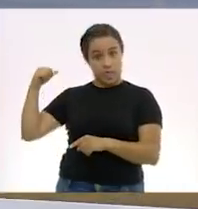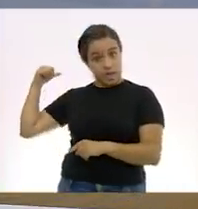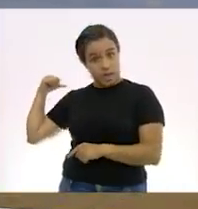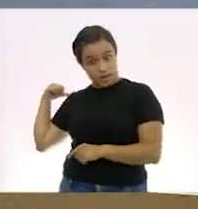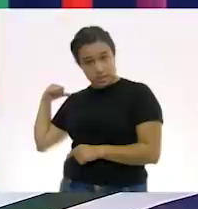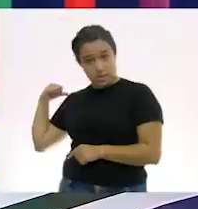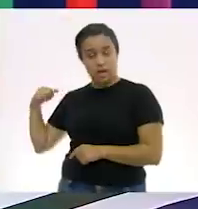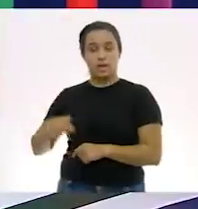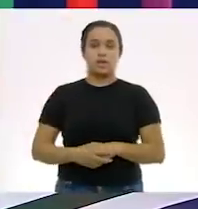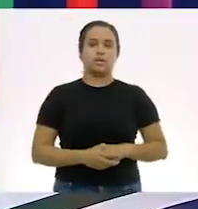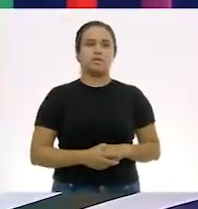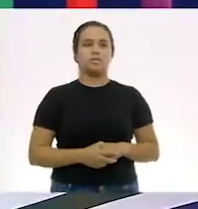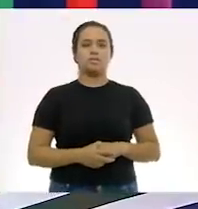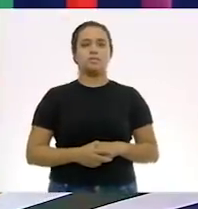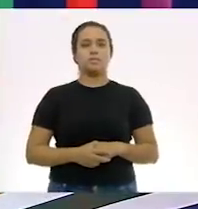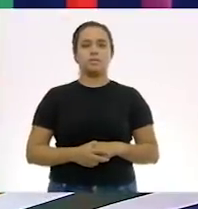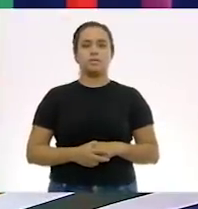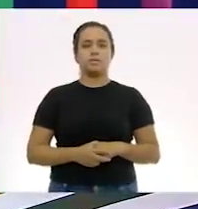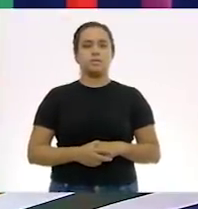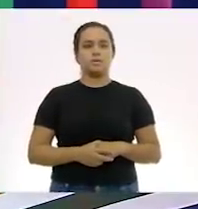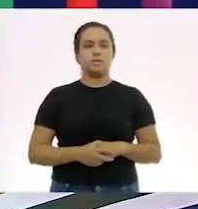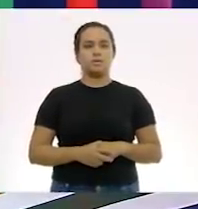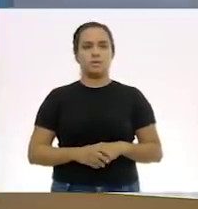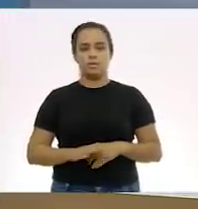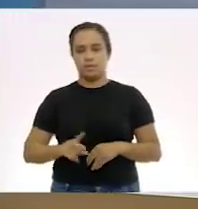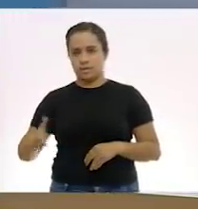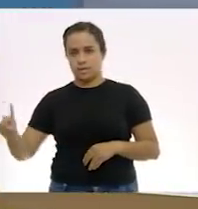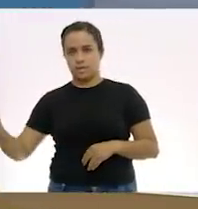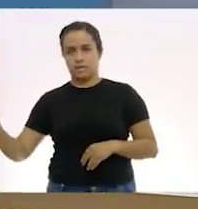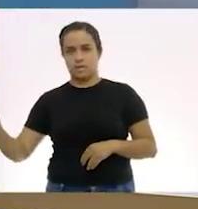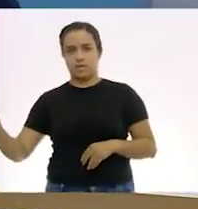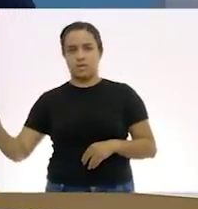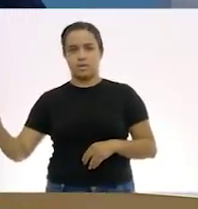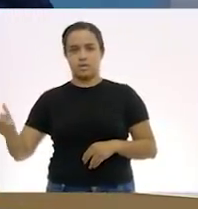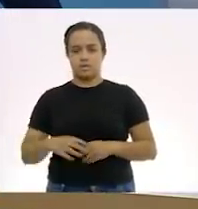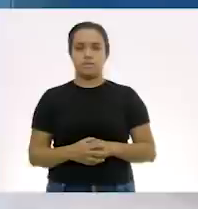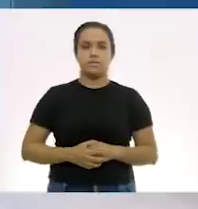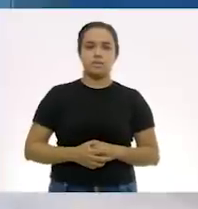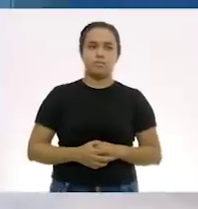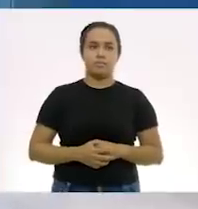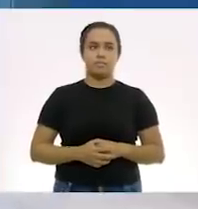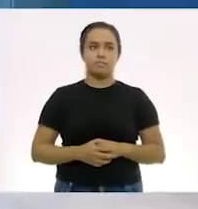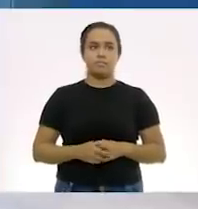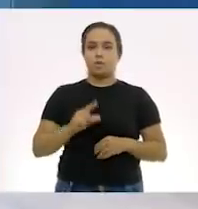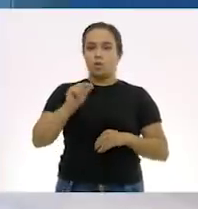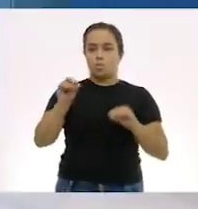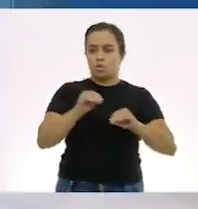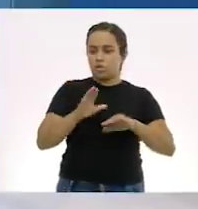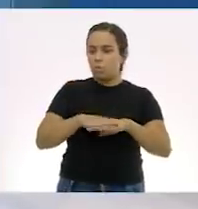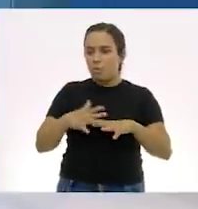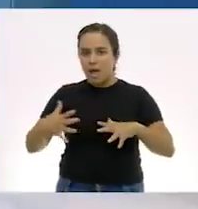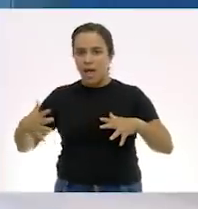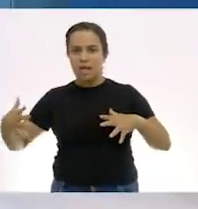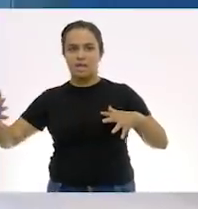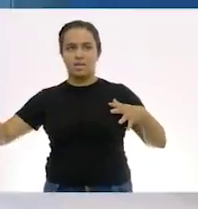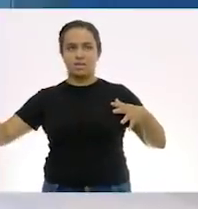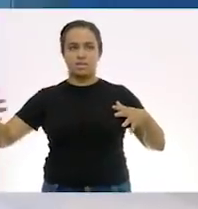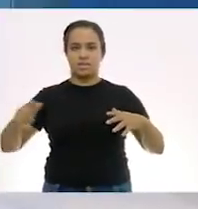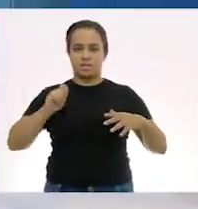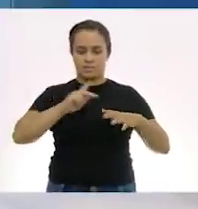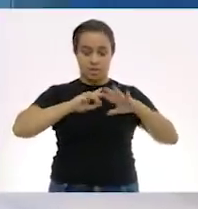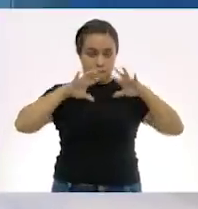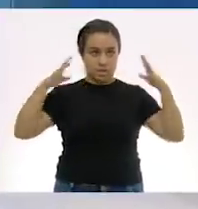diagonal izquierda hacia atrás. Pero también podemos movernos. ¿Cómo, o a qué se refiere con